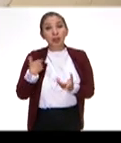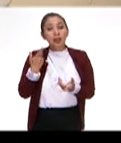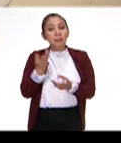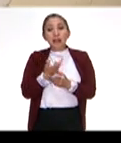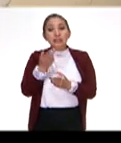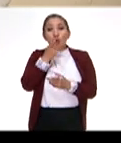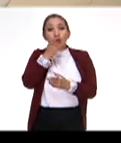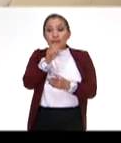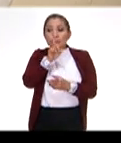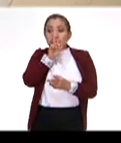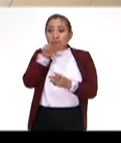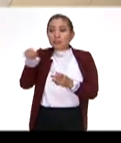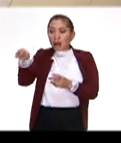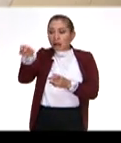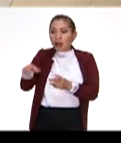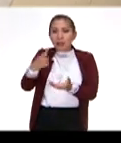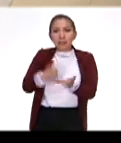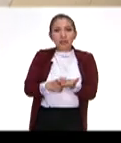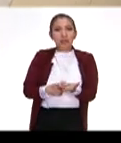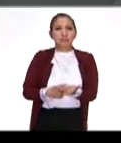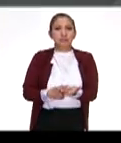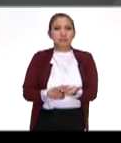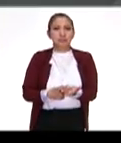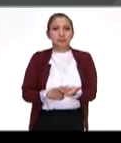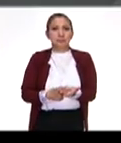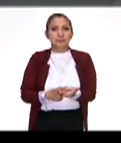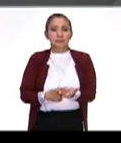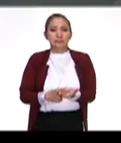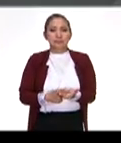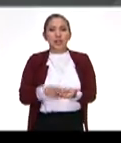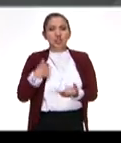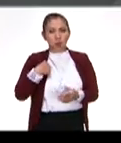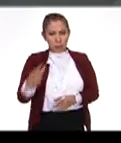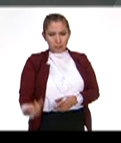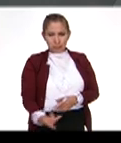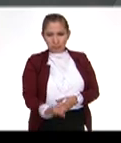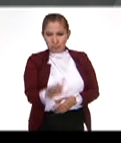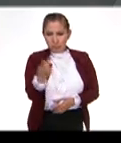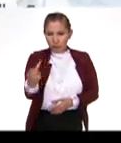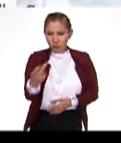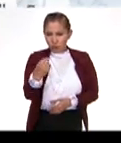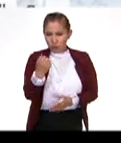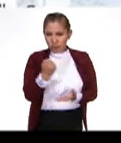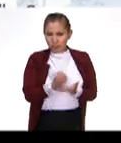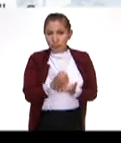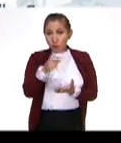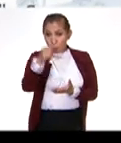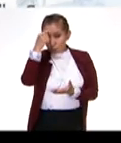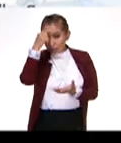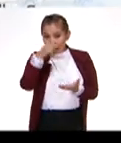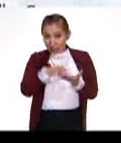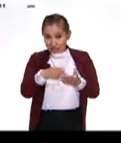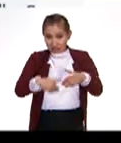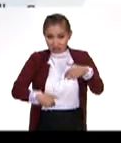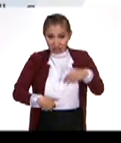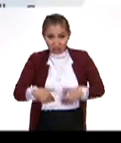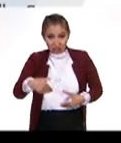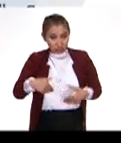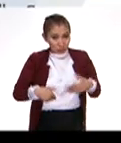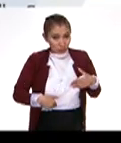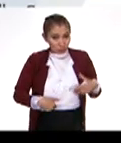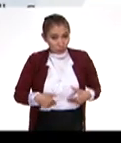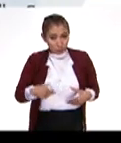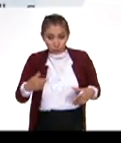lo que no se dice en la nota roja. Te voy a hacer una pregunta obligada. ¿Tú crees que el teatro,